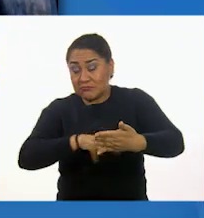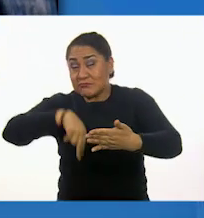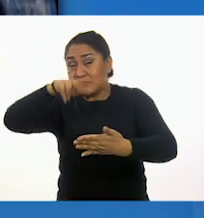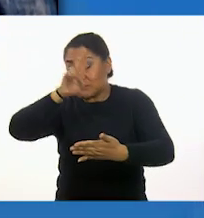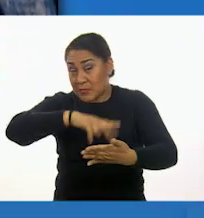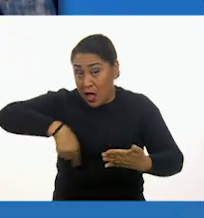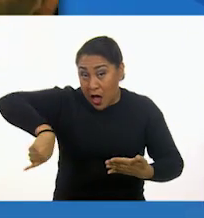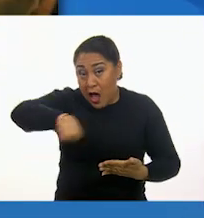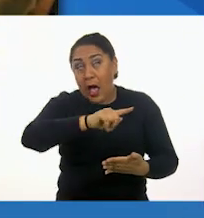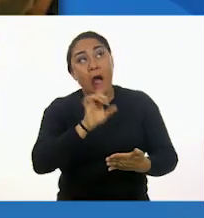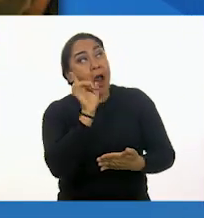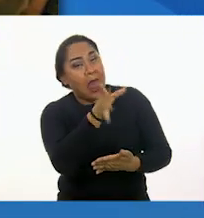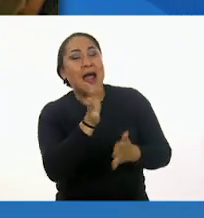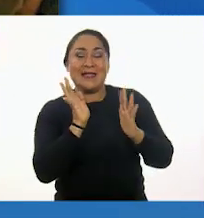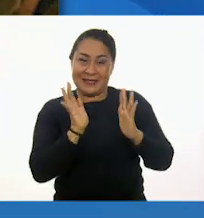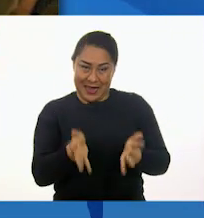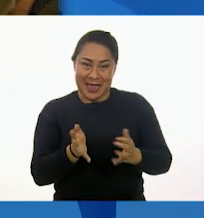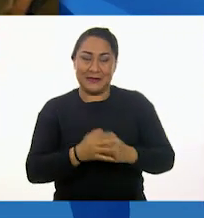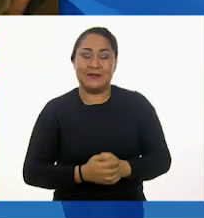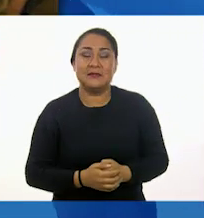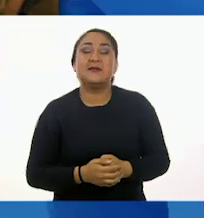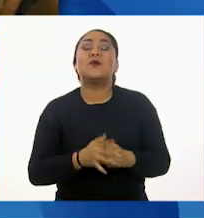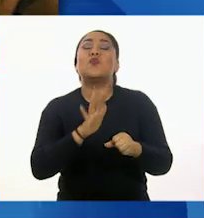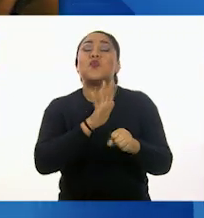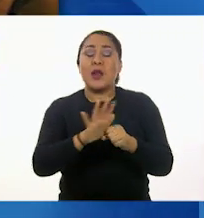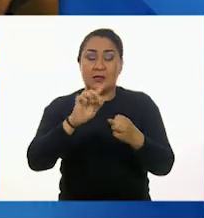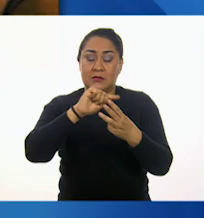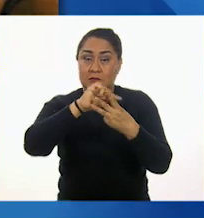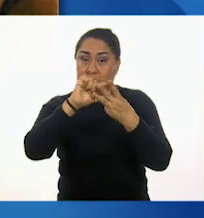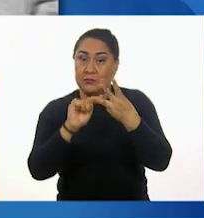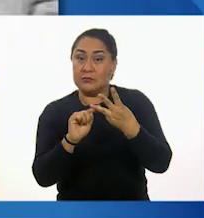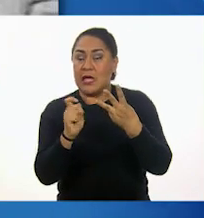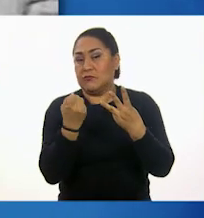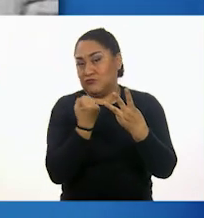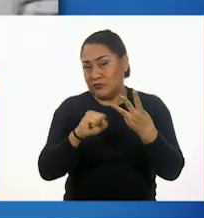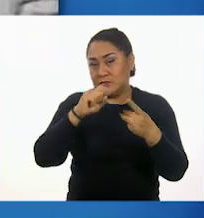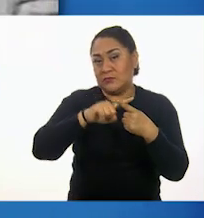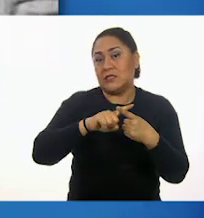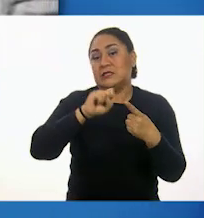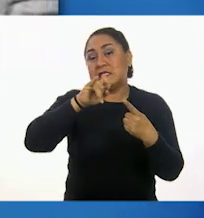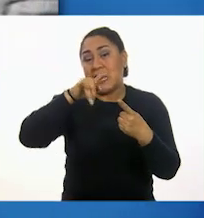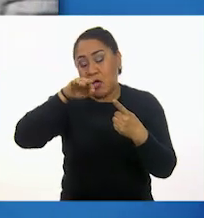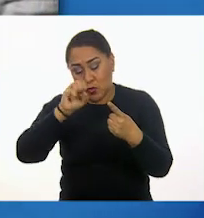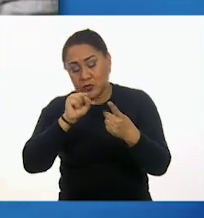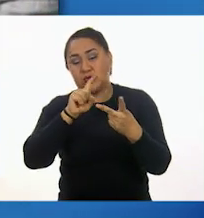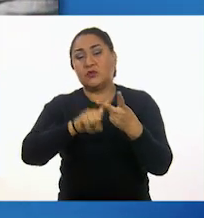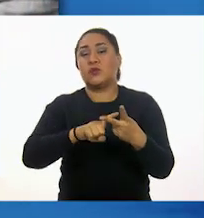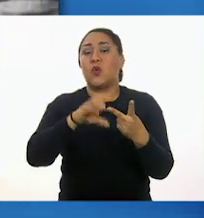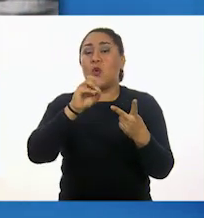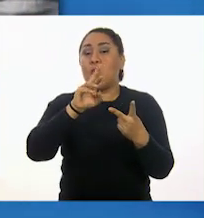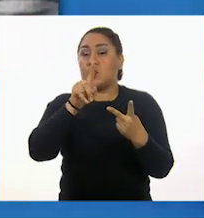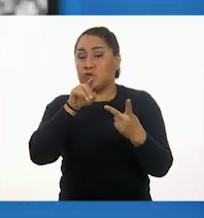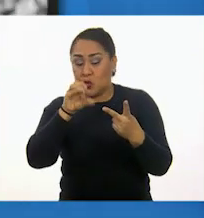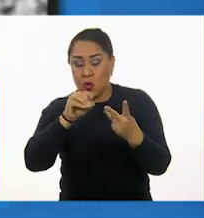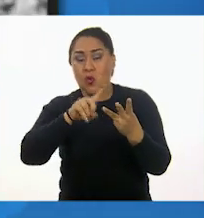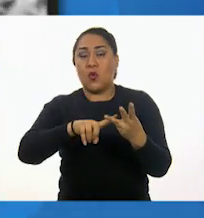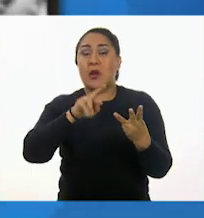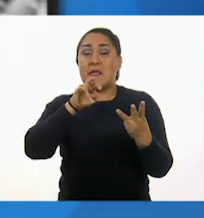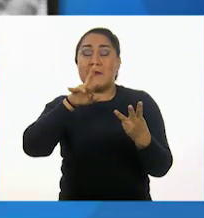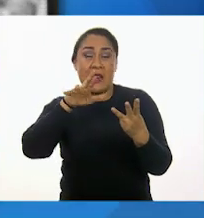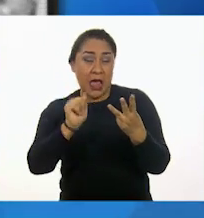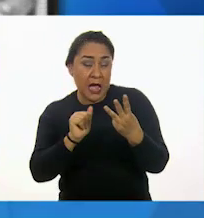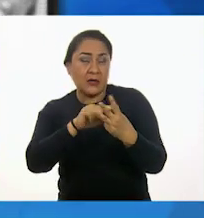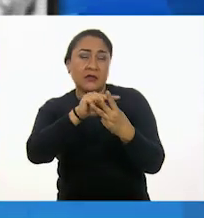algún momento hemos visto. Mencionando los tres grandes que son Siqueiros, Orozco y Rivera, creo que en